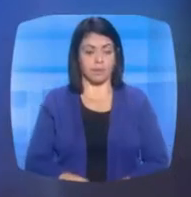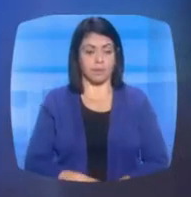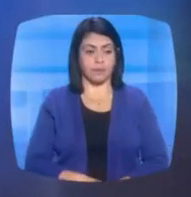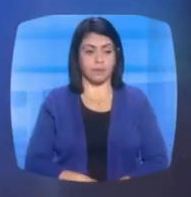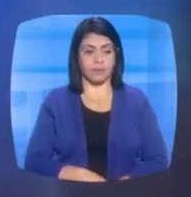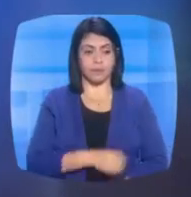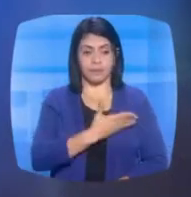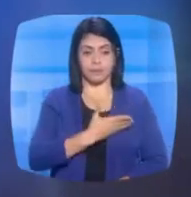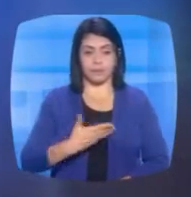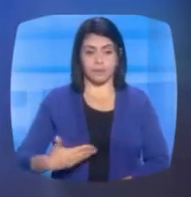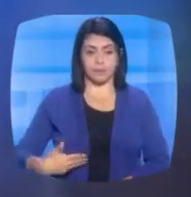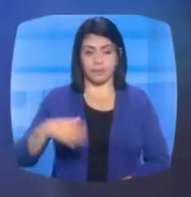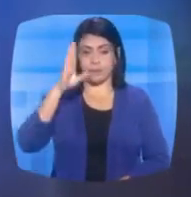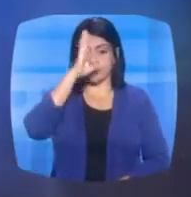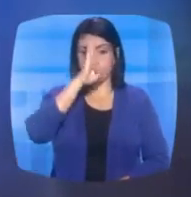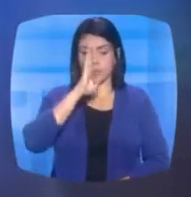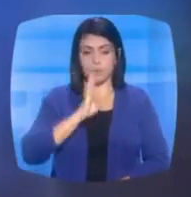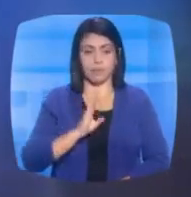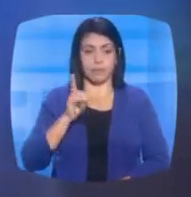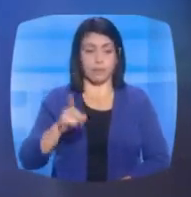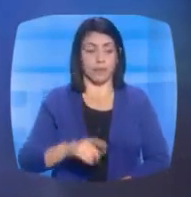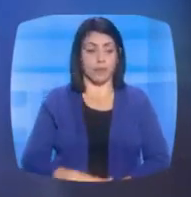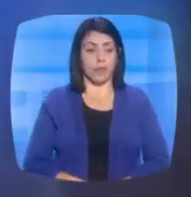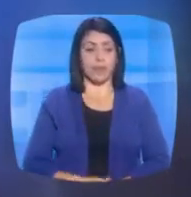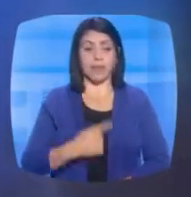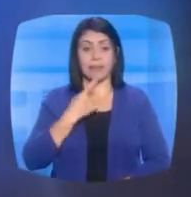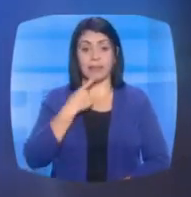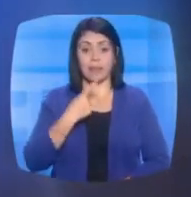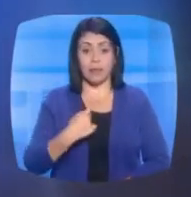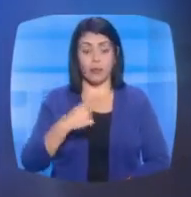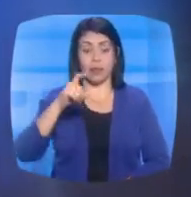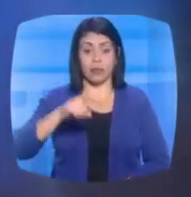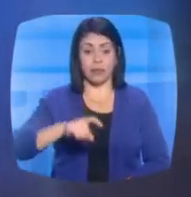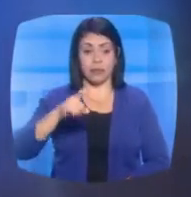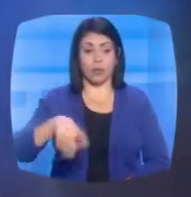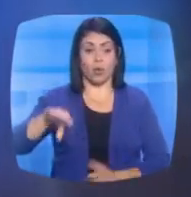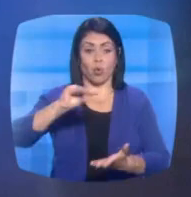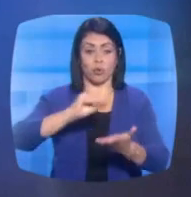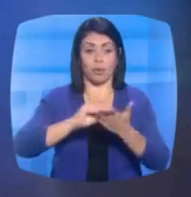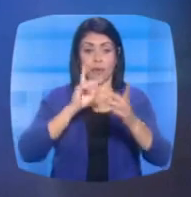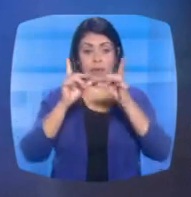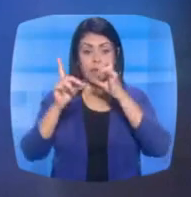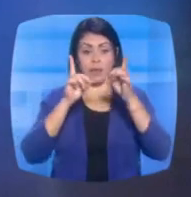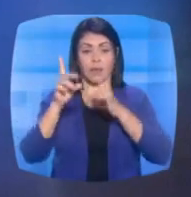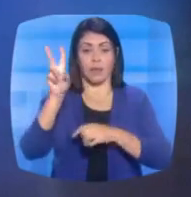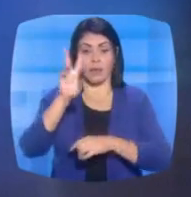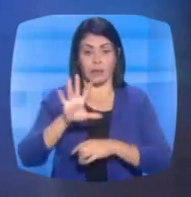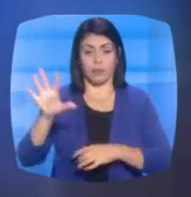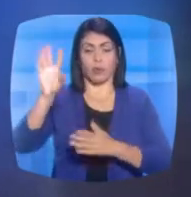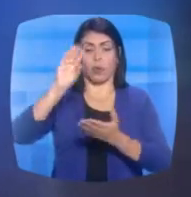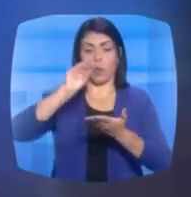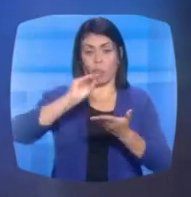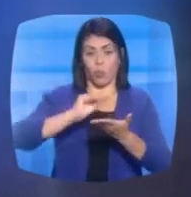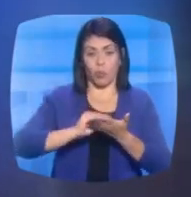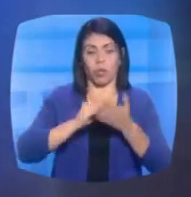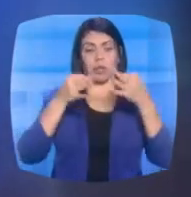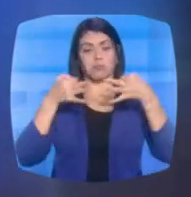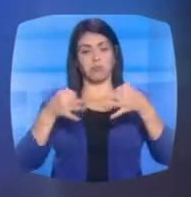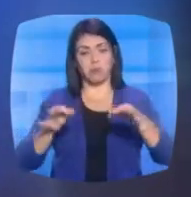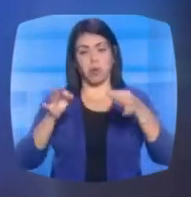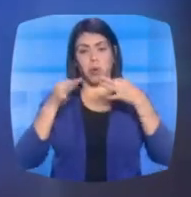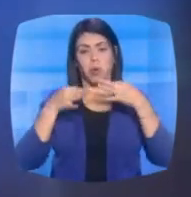el presidente de Brasil Lu Ignacio Lula da Silva destacó la necesidad de reanudar diálogos para que Venezuela vuelva a una